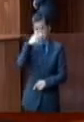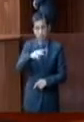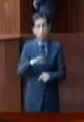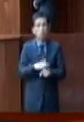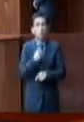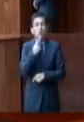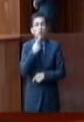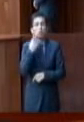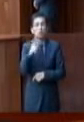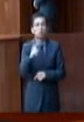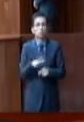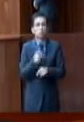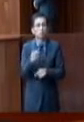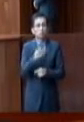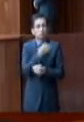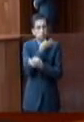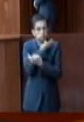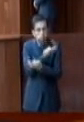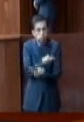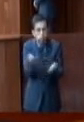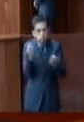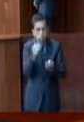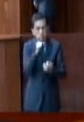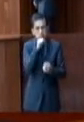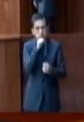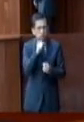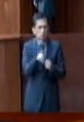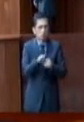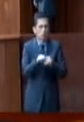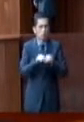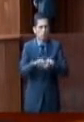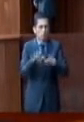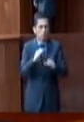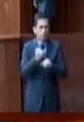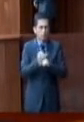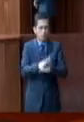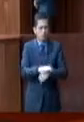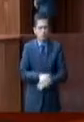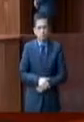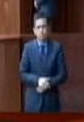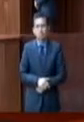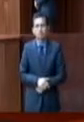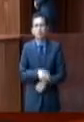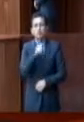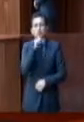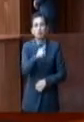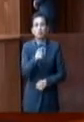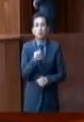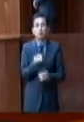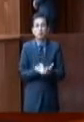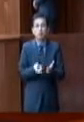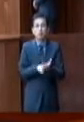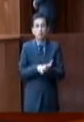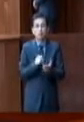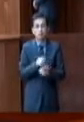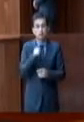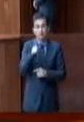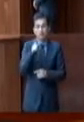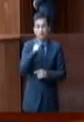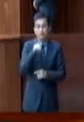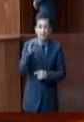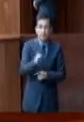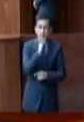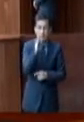efectivamente la difusión de un desplegado y allí a la par también a la federación de